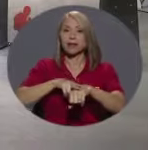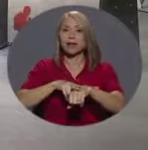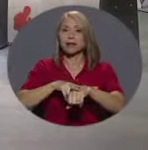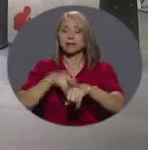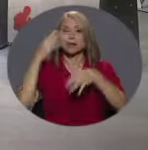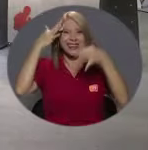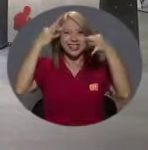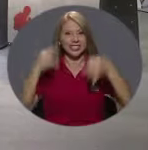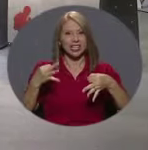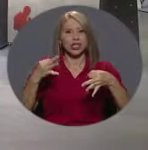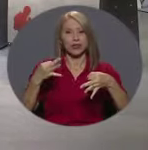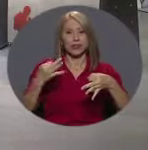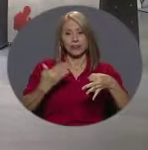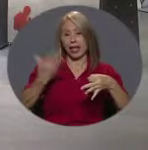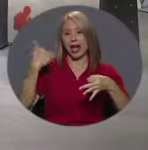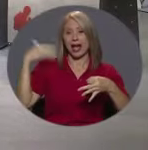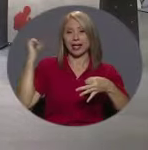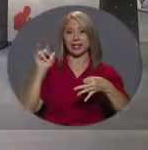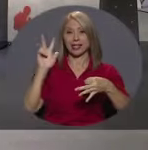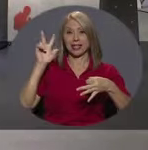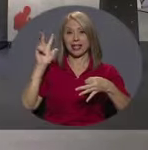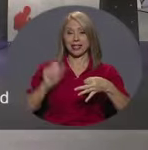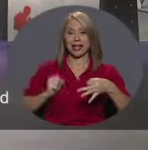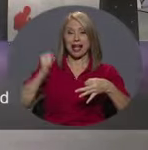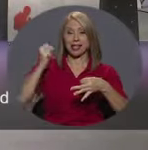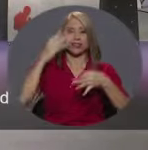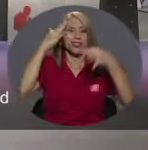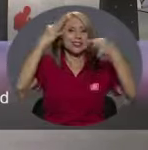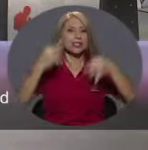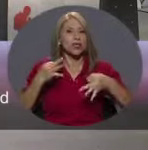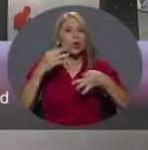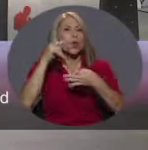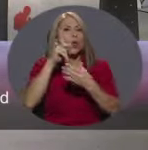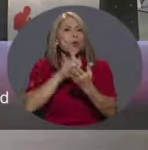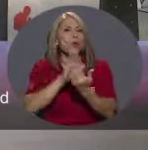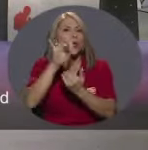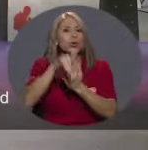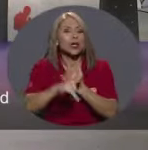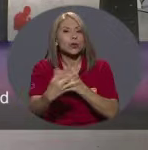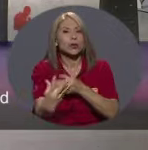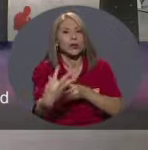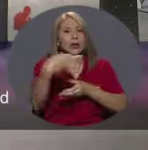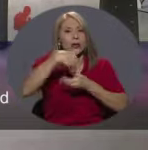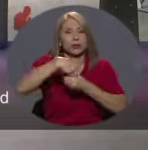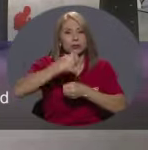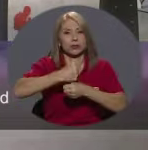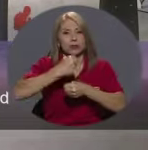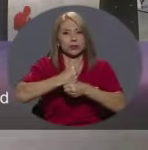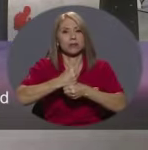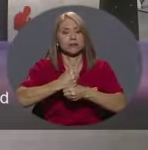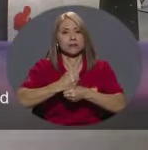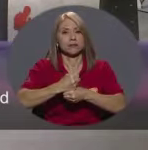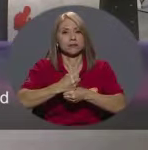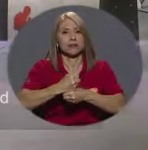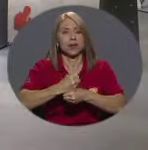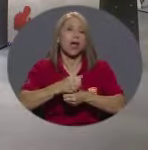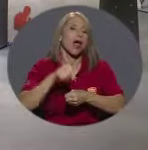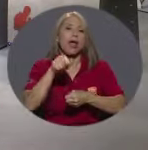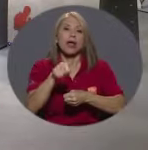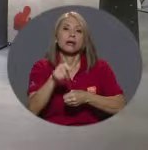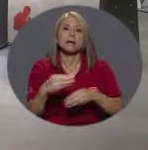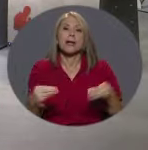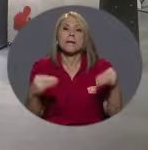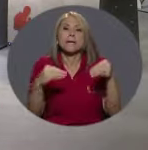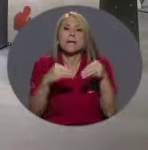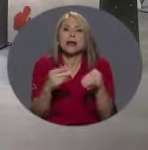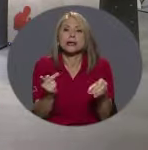la Universidad Nacional decidió hace 3 años construir un proyecto de inclusión laboral en el